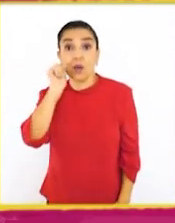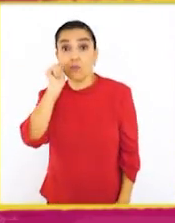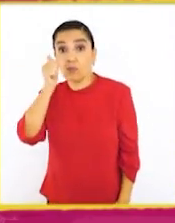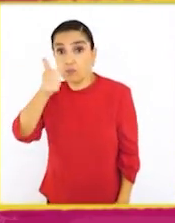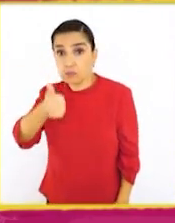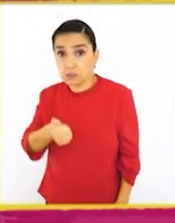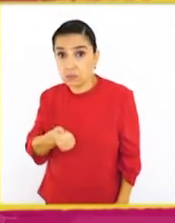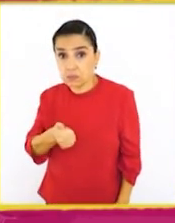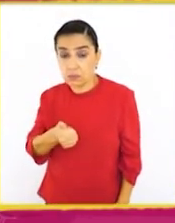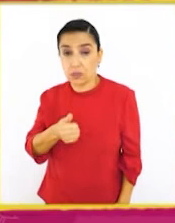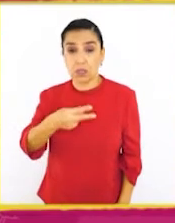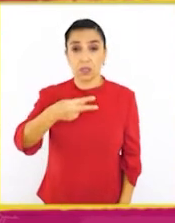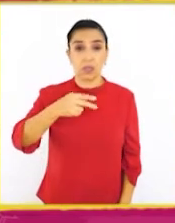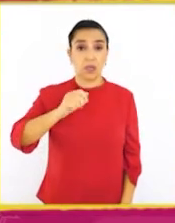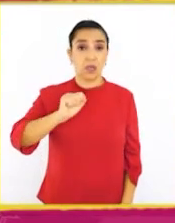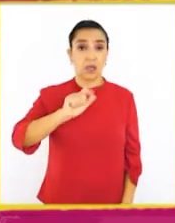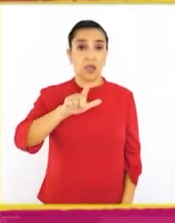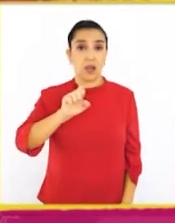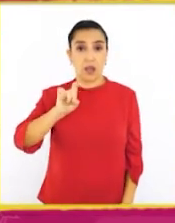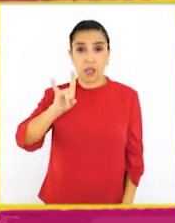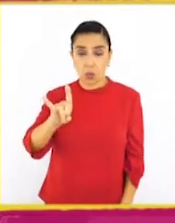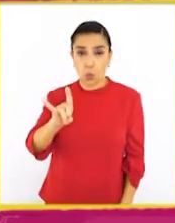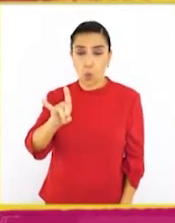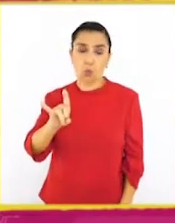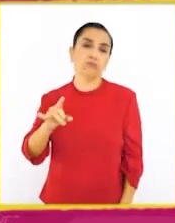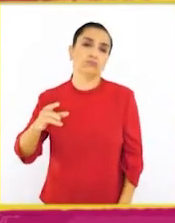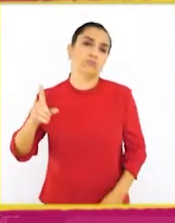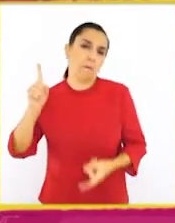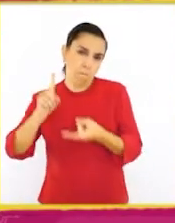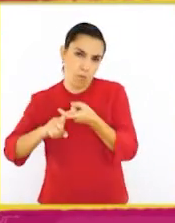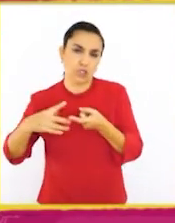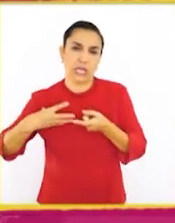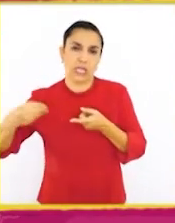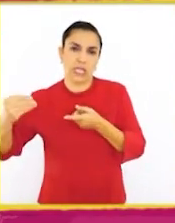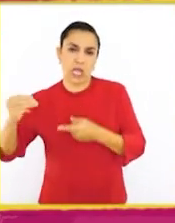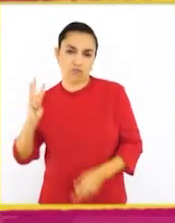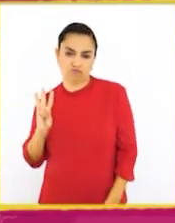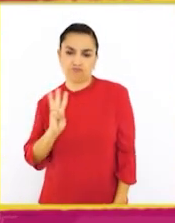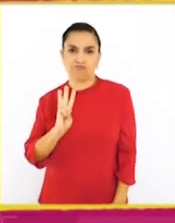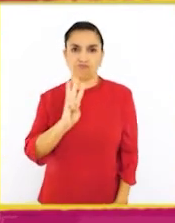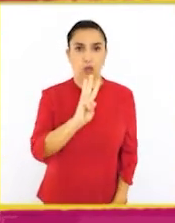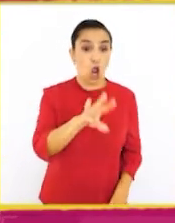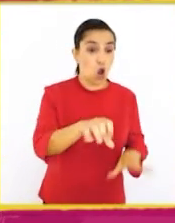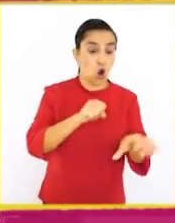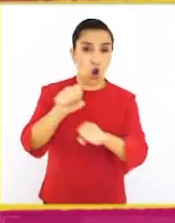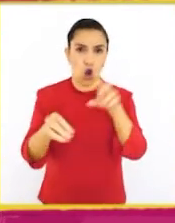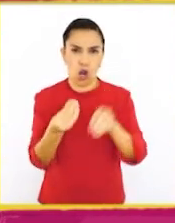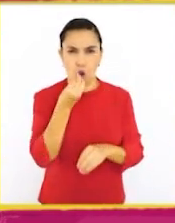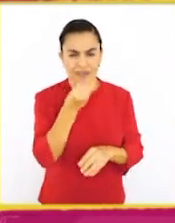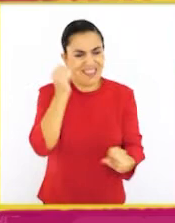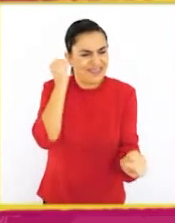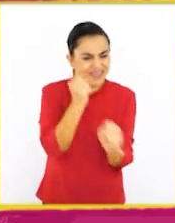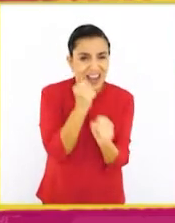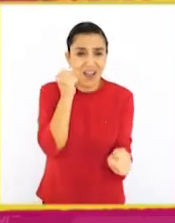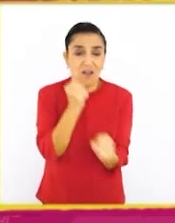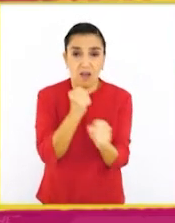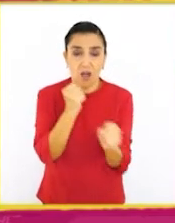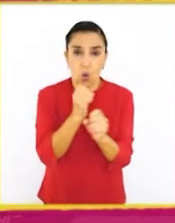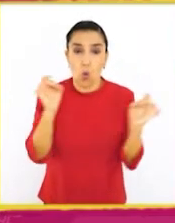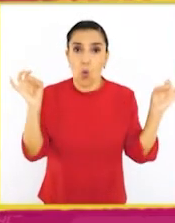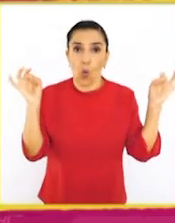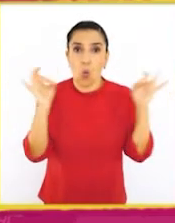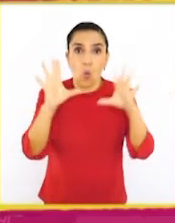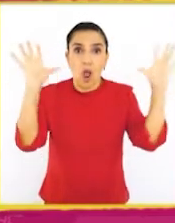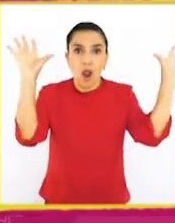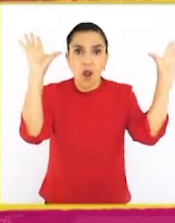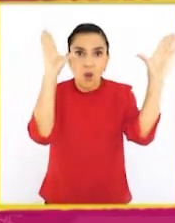día siguiente, Kaleu salió a recoger comida con su mujer y su hija. Trabajaron tanto que no se dieron cuenta de